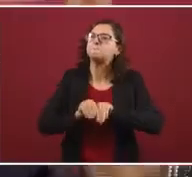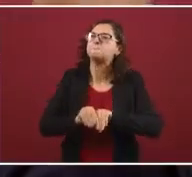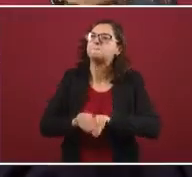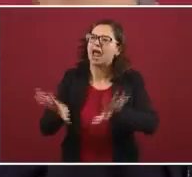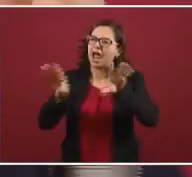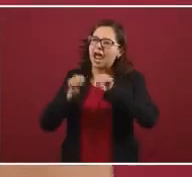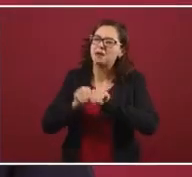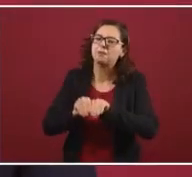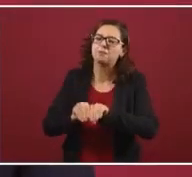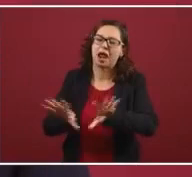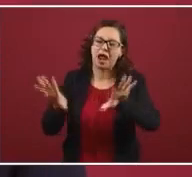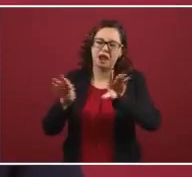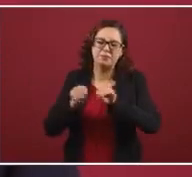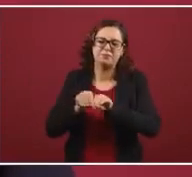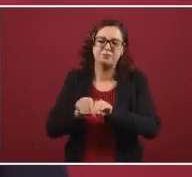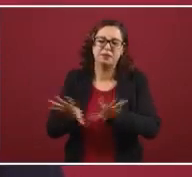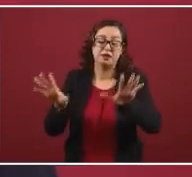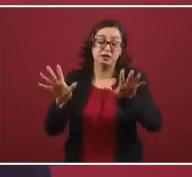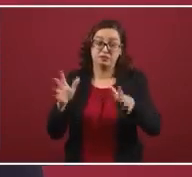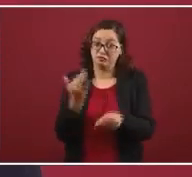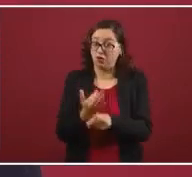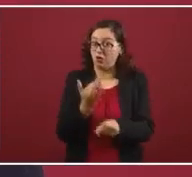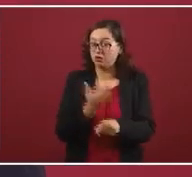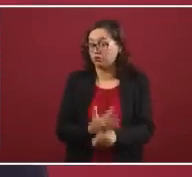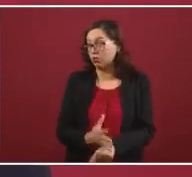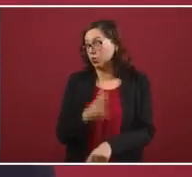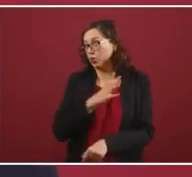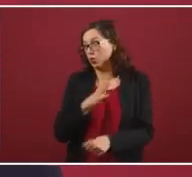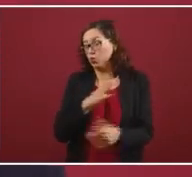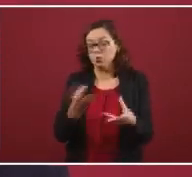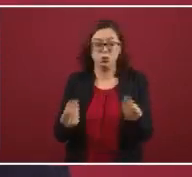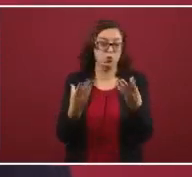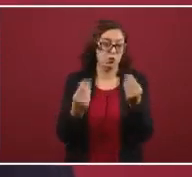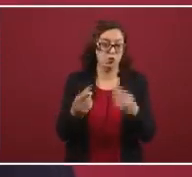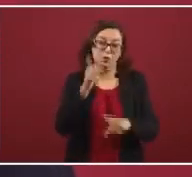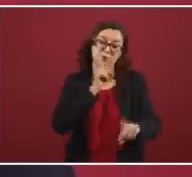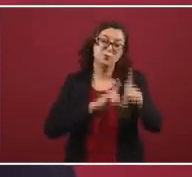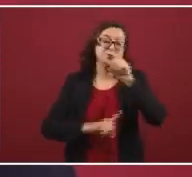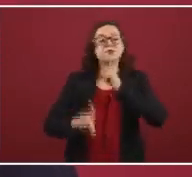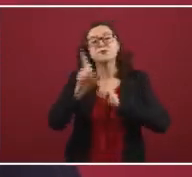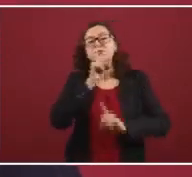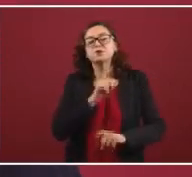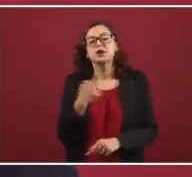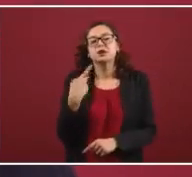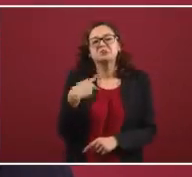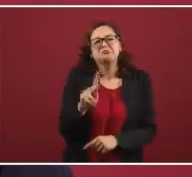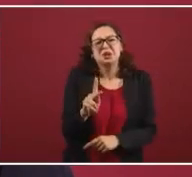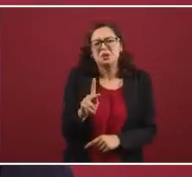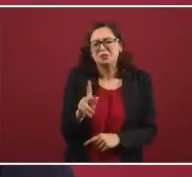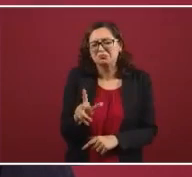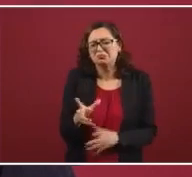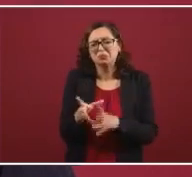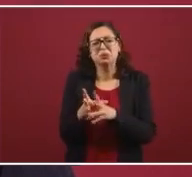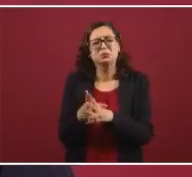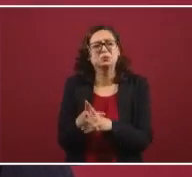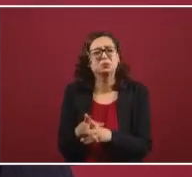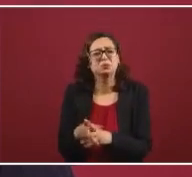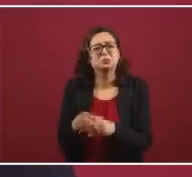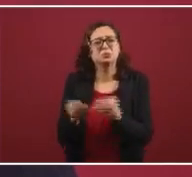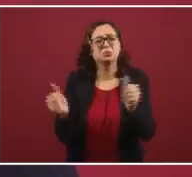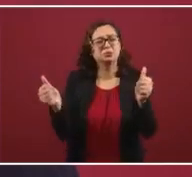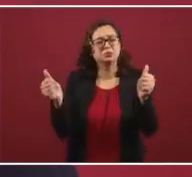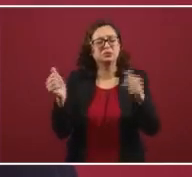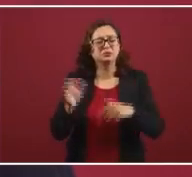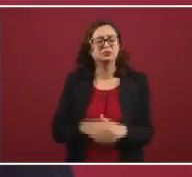que eso es la novedad, ¿no? Pero no dura eso,